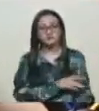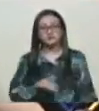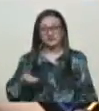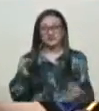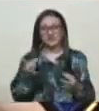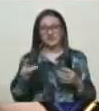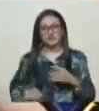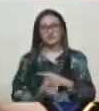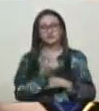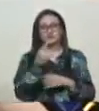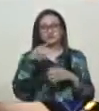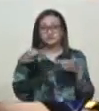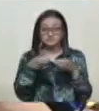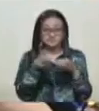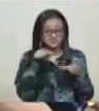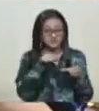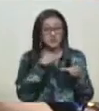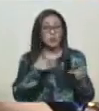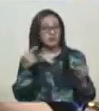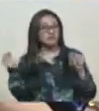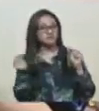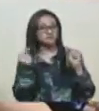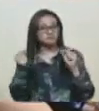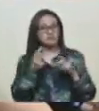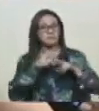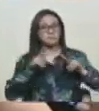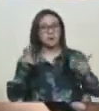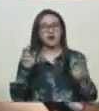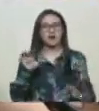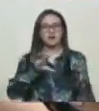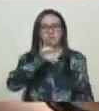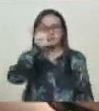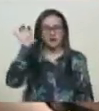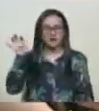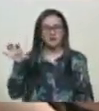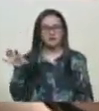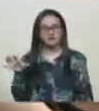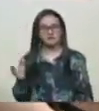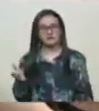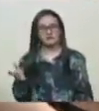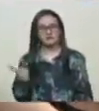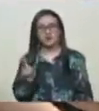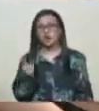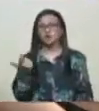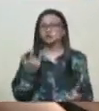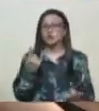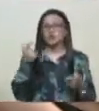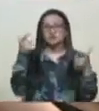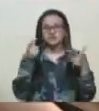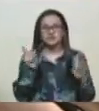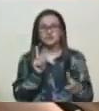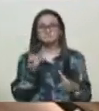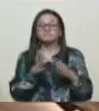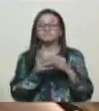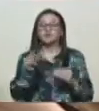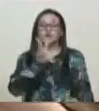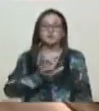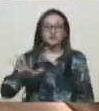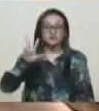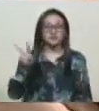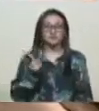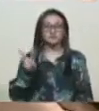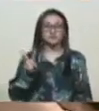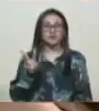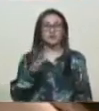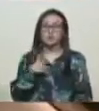surja un sector con el cual se pueda dialogar, con el cual el país pueda dialogar, no solo el país chavista, sino el país, todo el país venezolano,